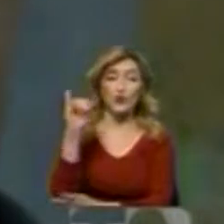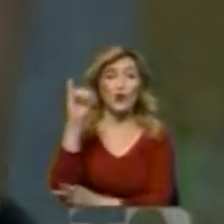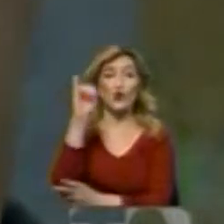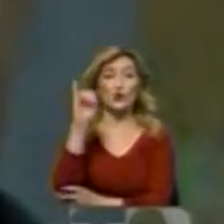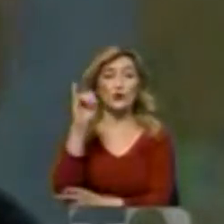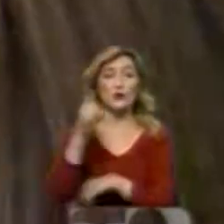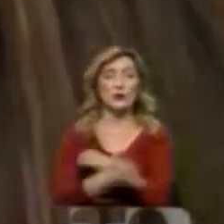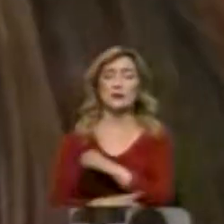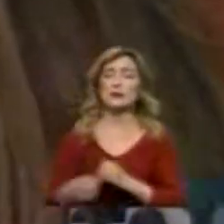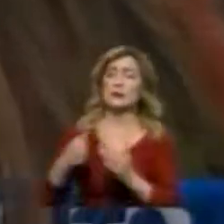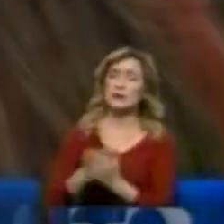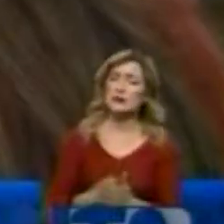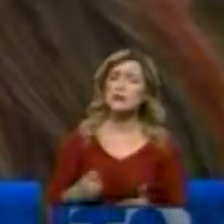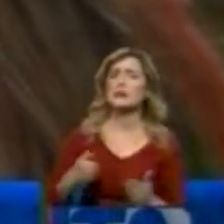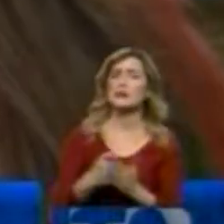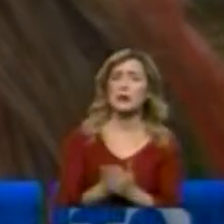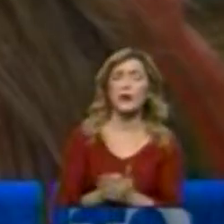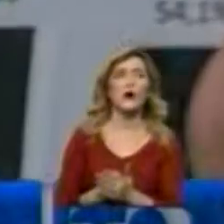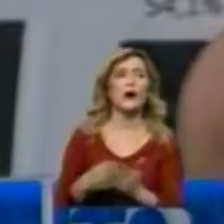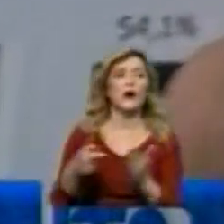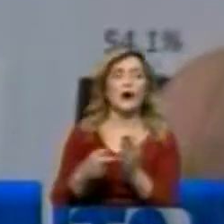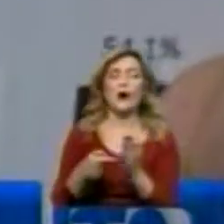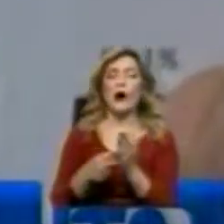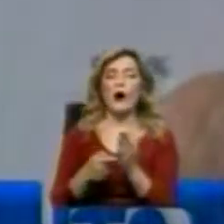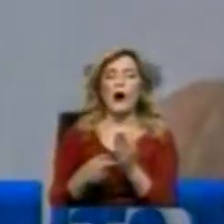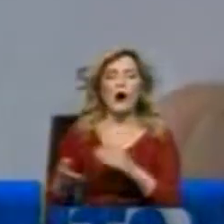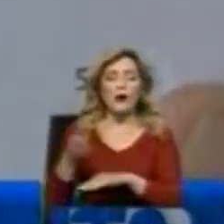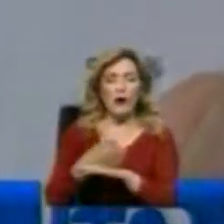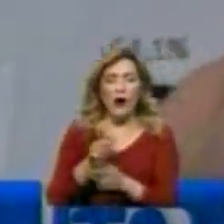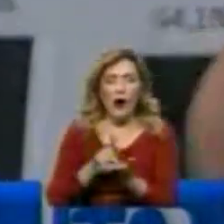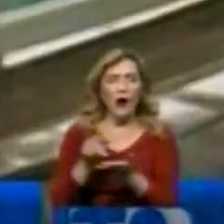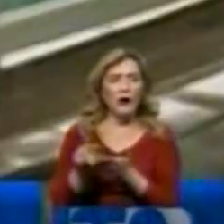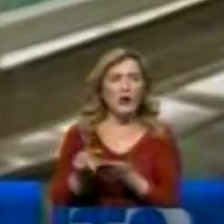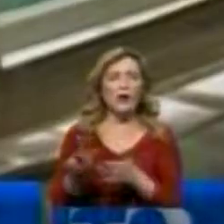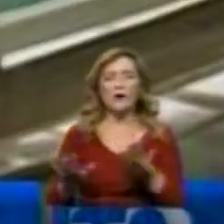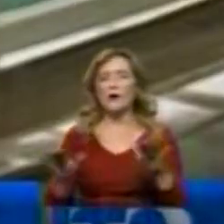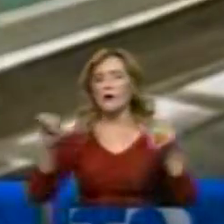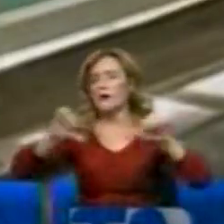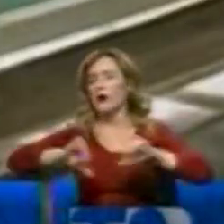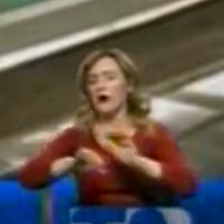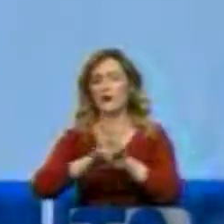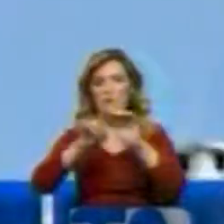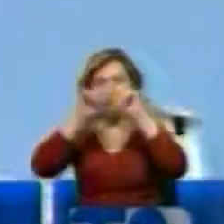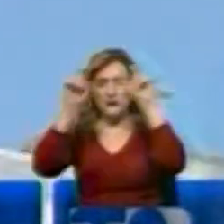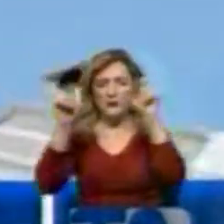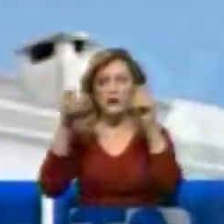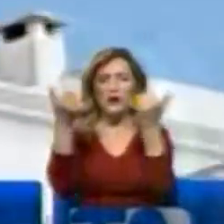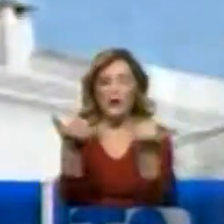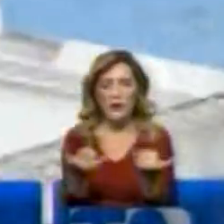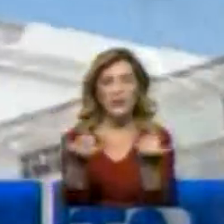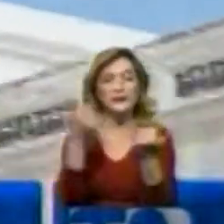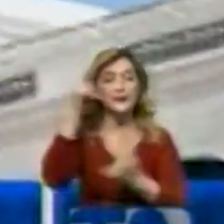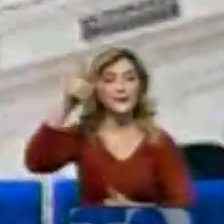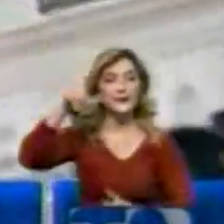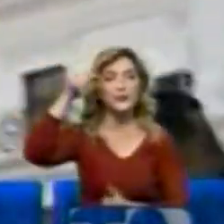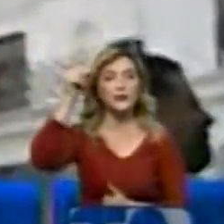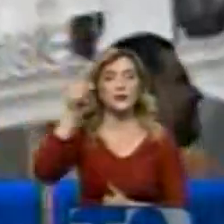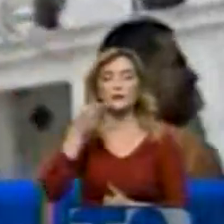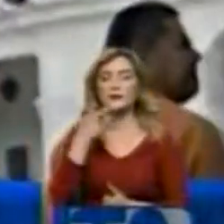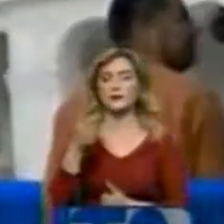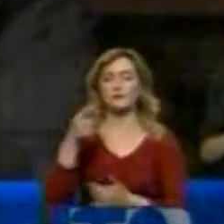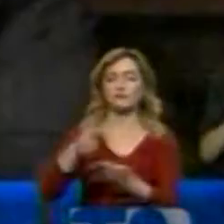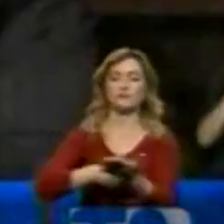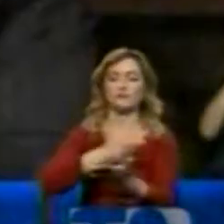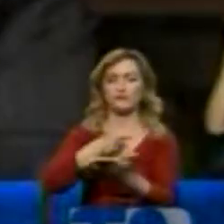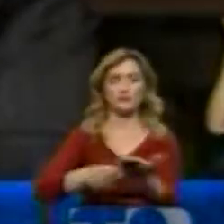peleo para que se elimine el anticipo del impuesto a la renta calificado como perverso para todas las empresas ahora finalmente el gobierno prescinde de él